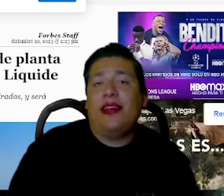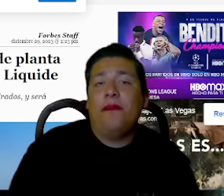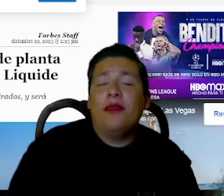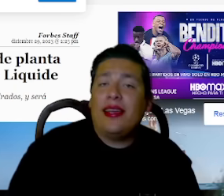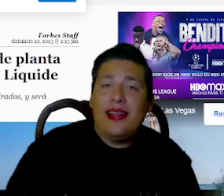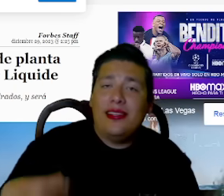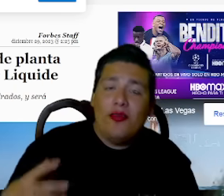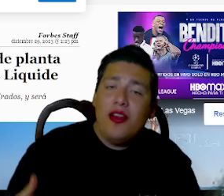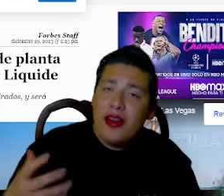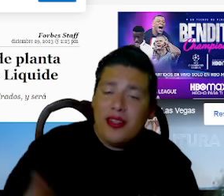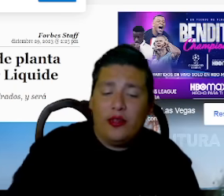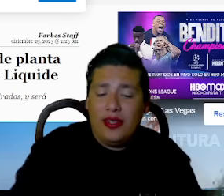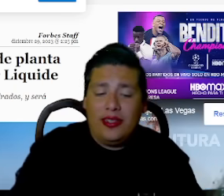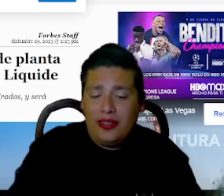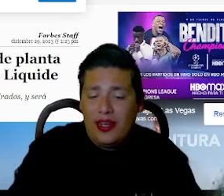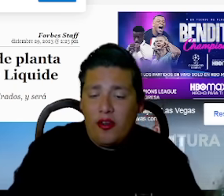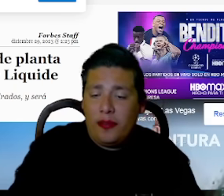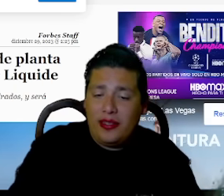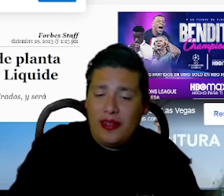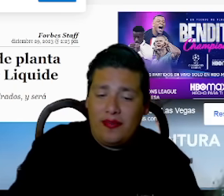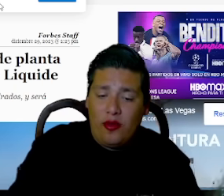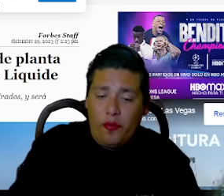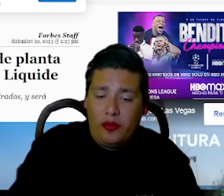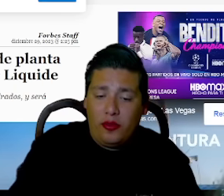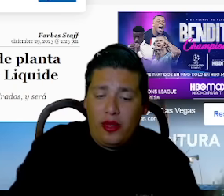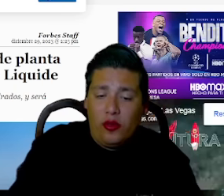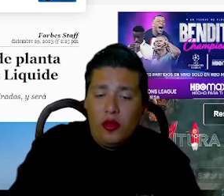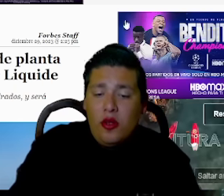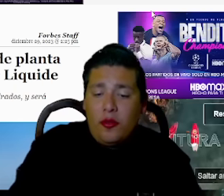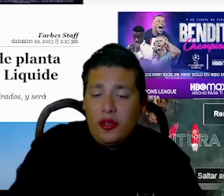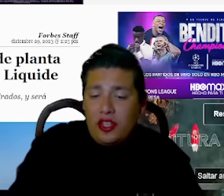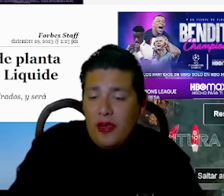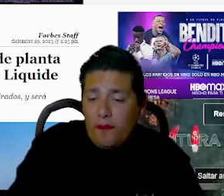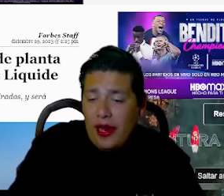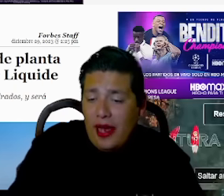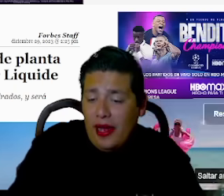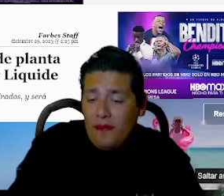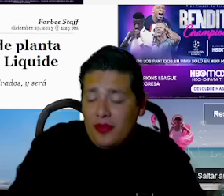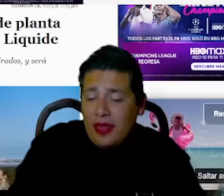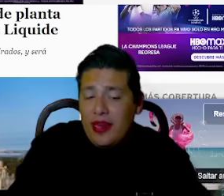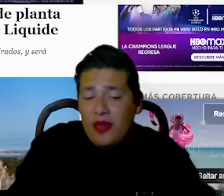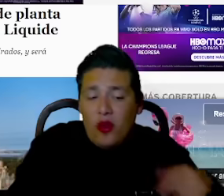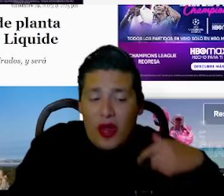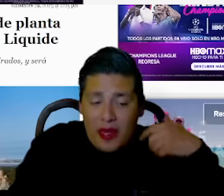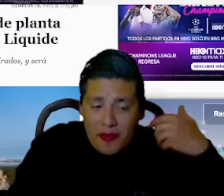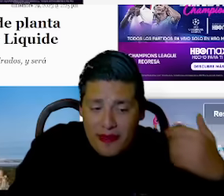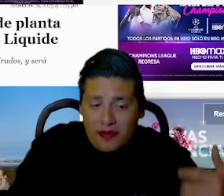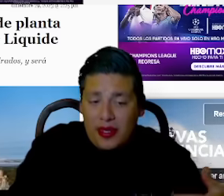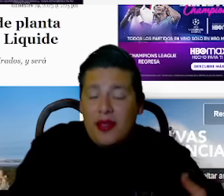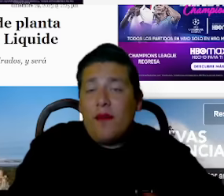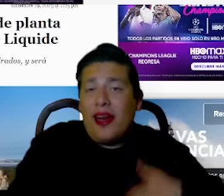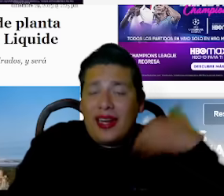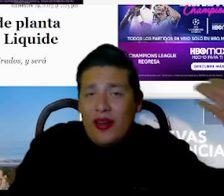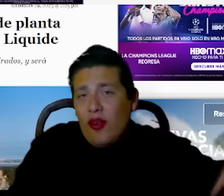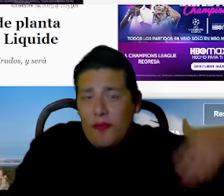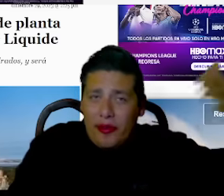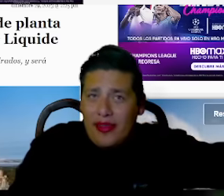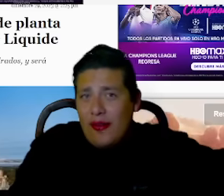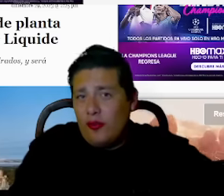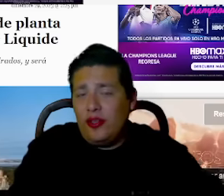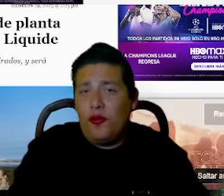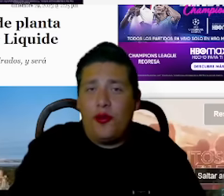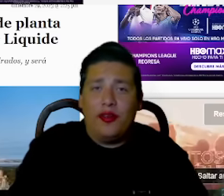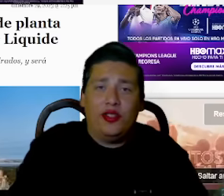autosuficiencia energética que desde un inicio del sexenio el presidente López Obrador pues siempre ha tenido en mente, para que